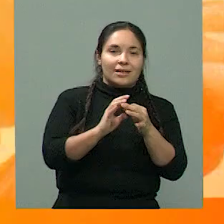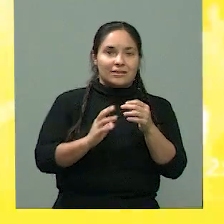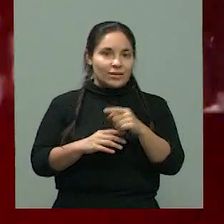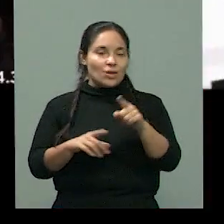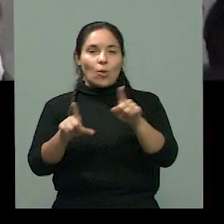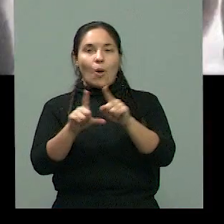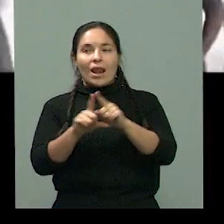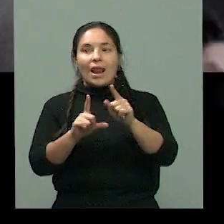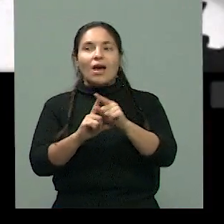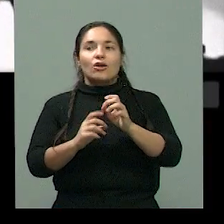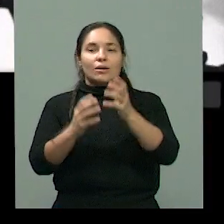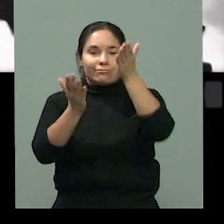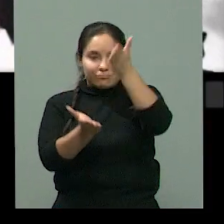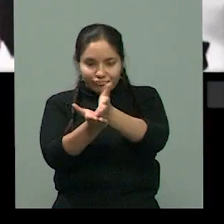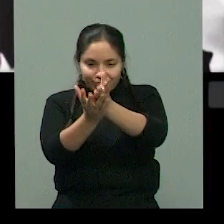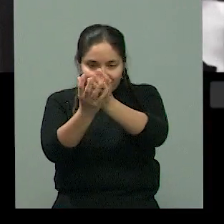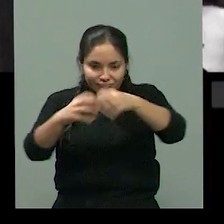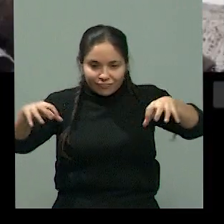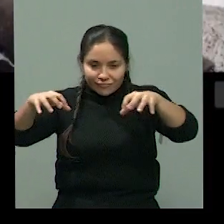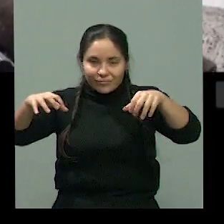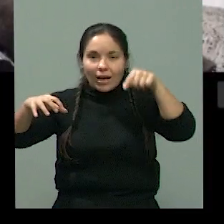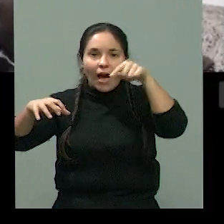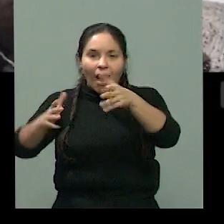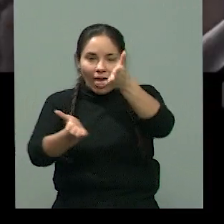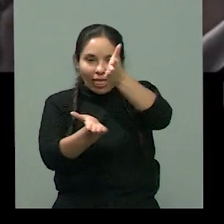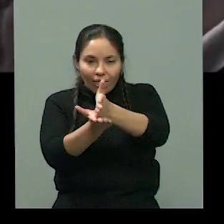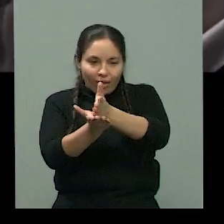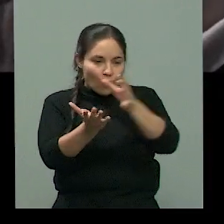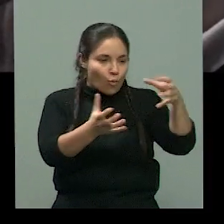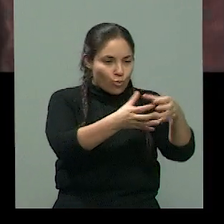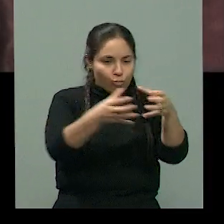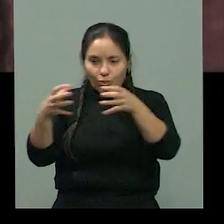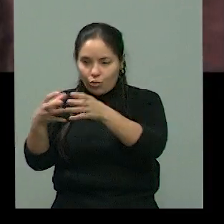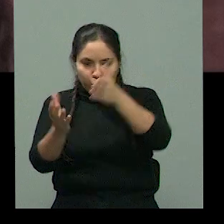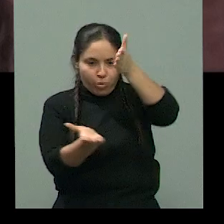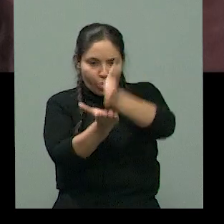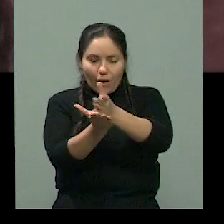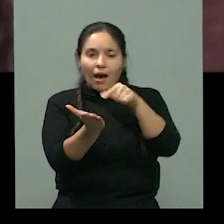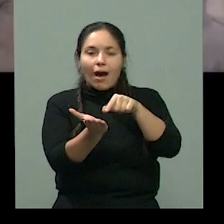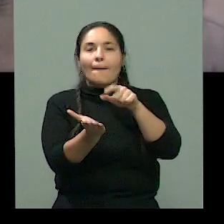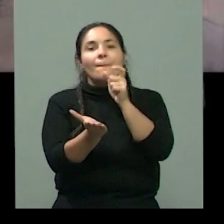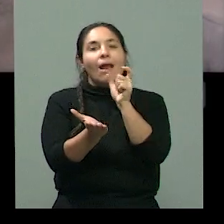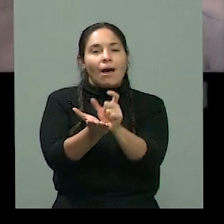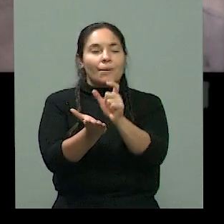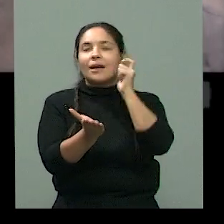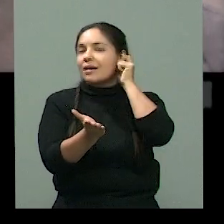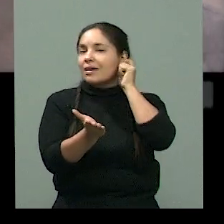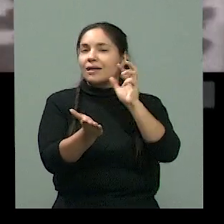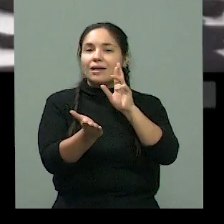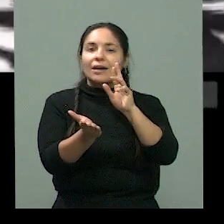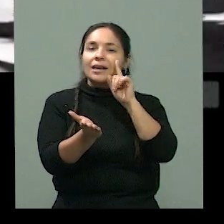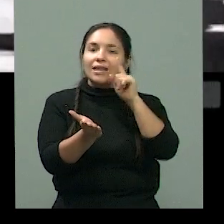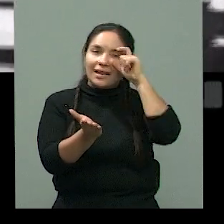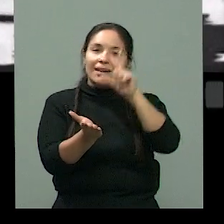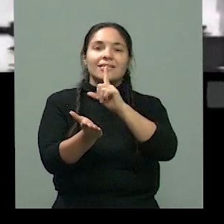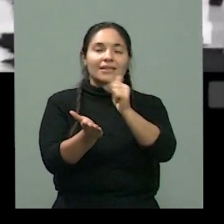un agujero en el medio de dos grupos sociales que sí, como vos decís, cuando apareció fuerte